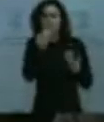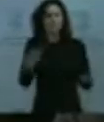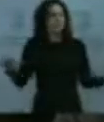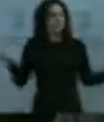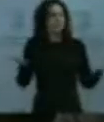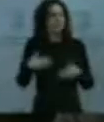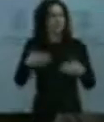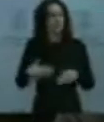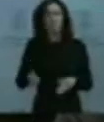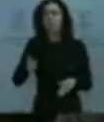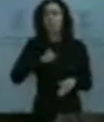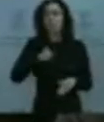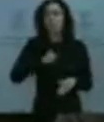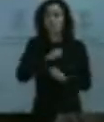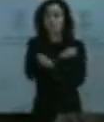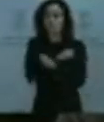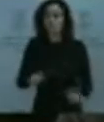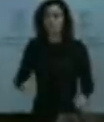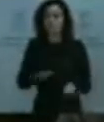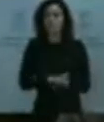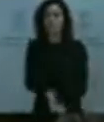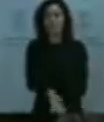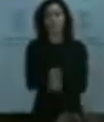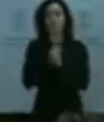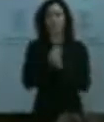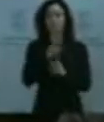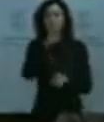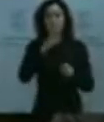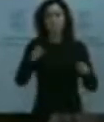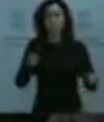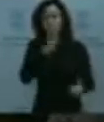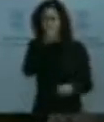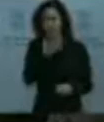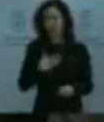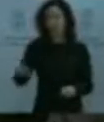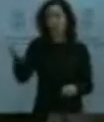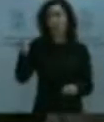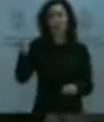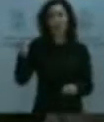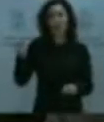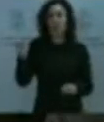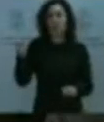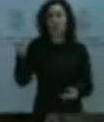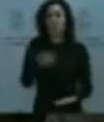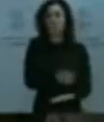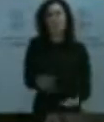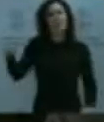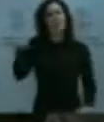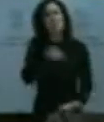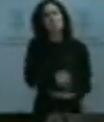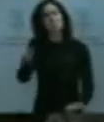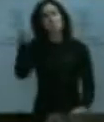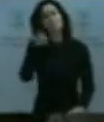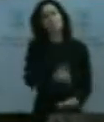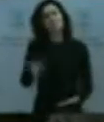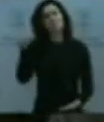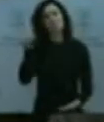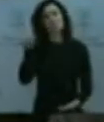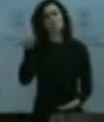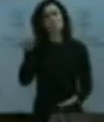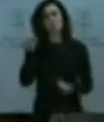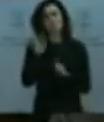que los socialistas intentaron robar inflando miles de facturas. Lo que está claro es que todos esos millones